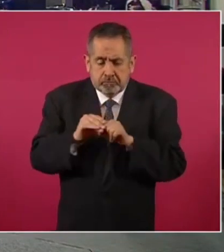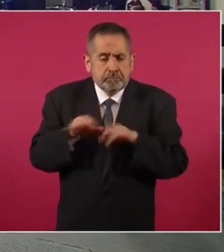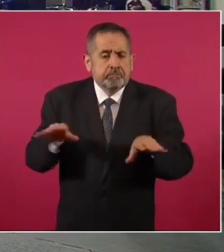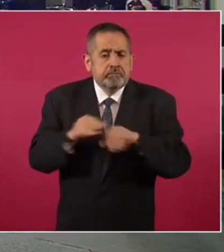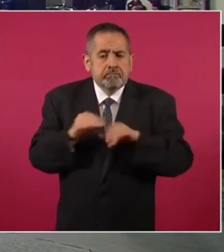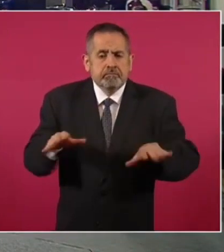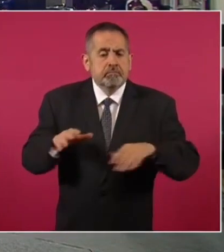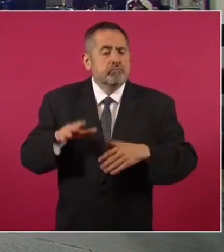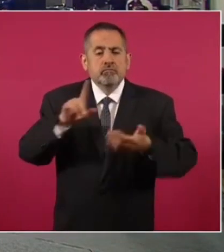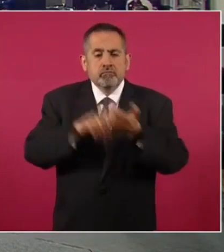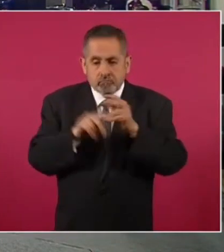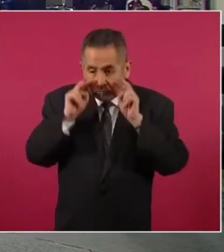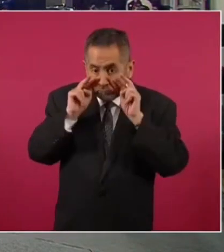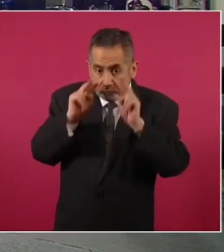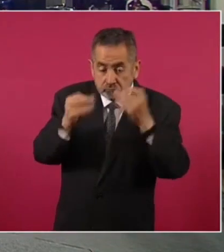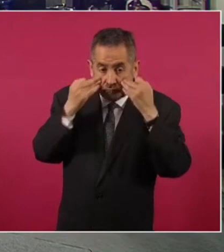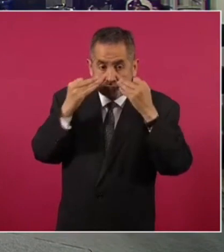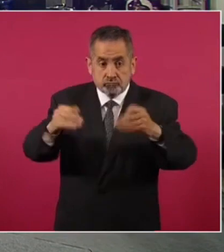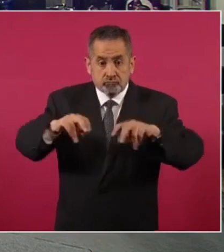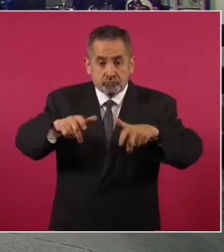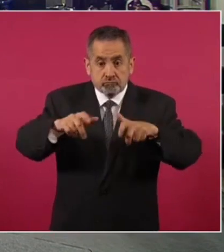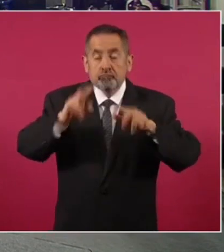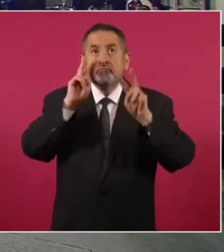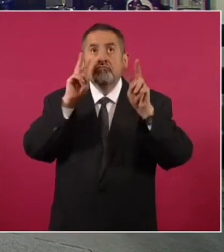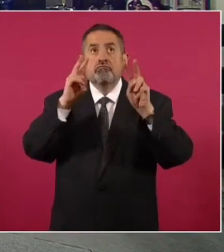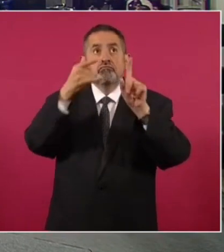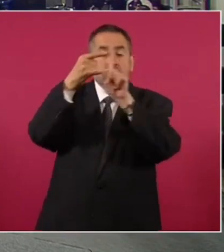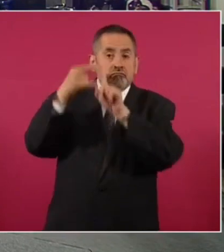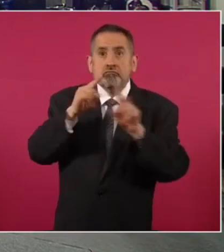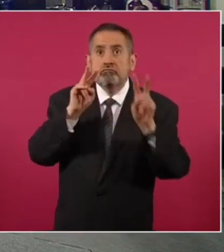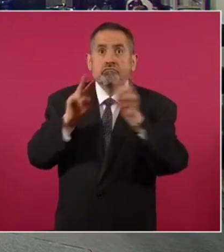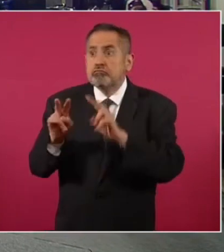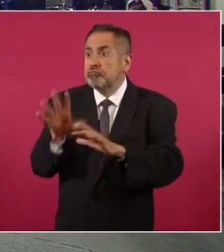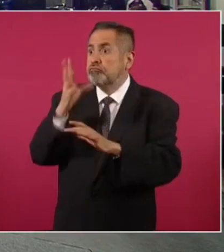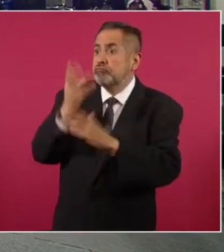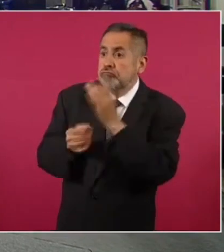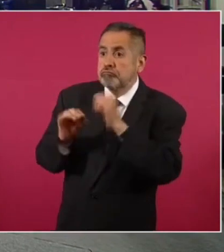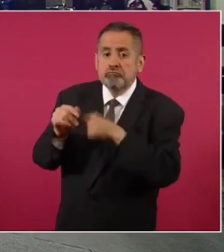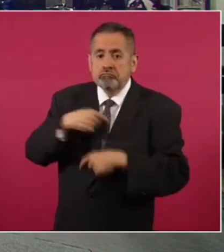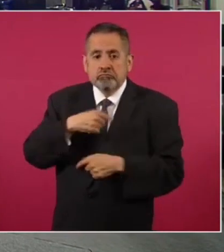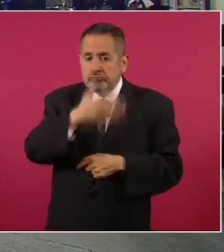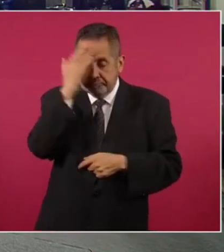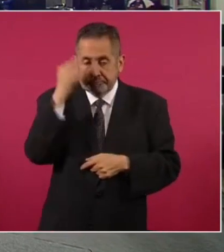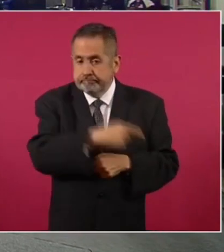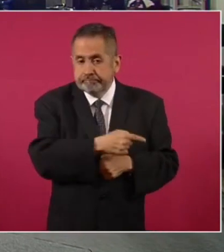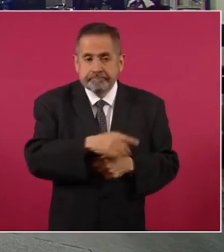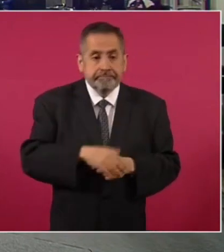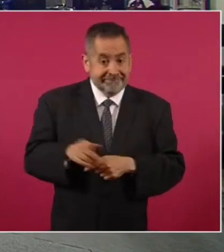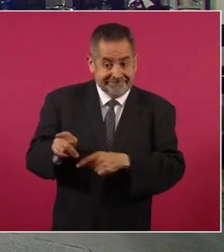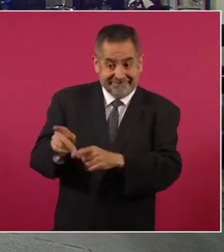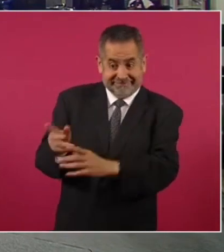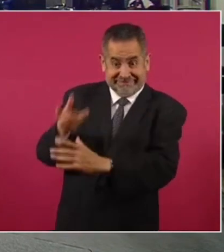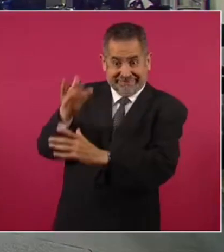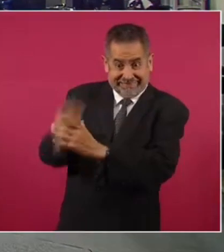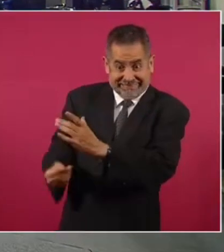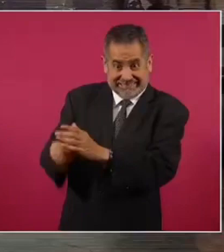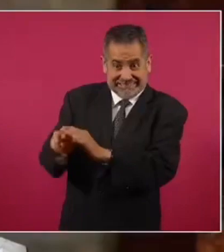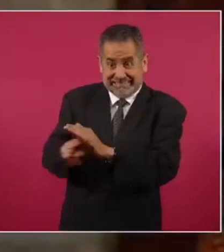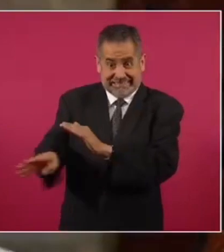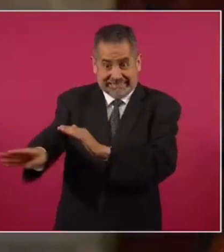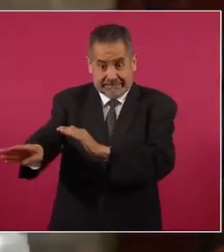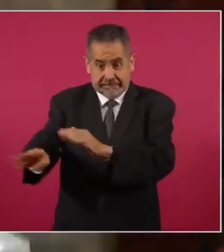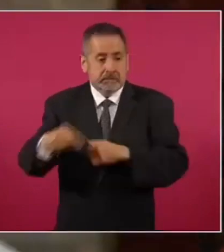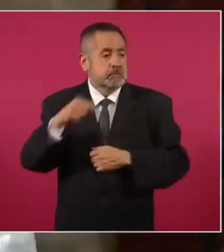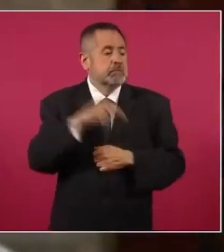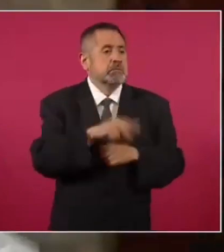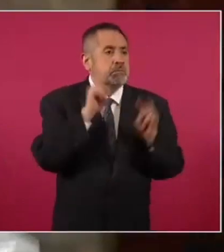estaba viendo directamente si Joaquín se había fugado. En ese momento, cuando Joaquín se estaba fugando, él estaba viendo cómo